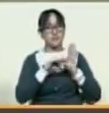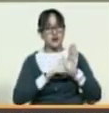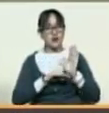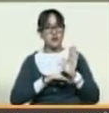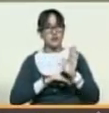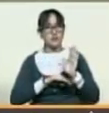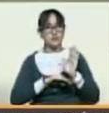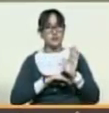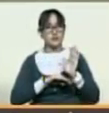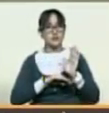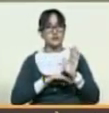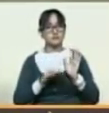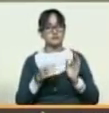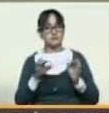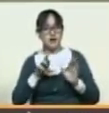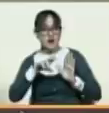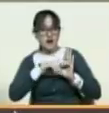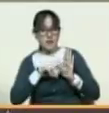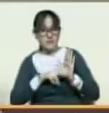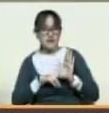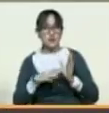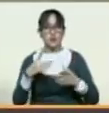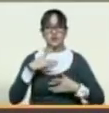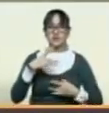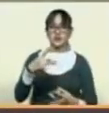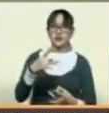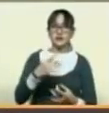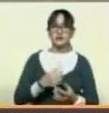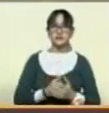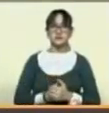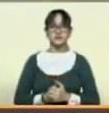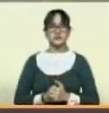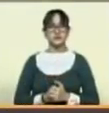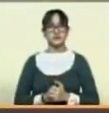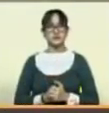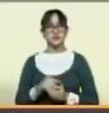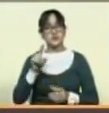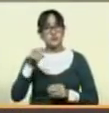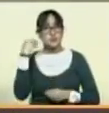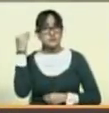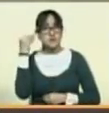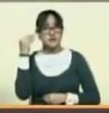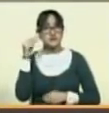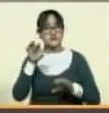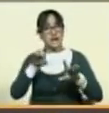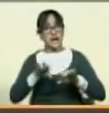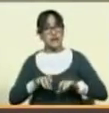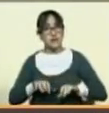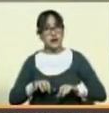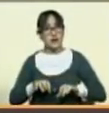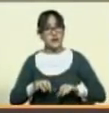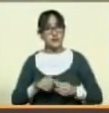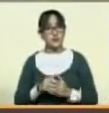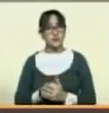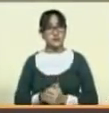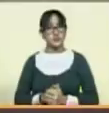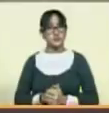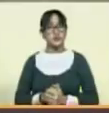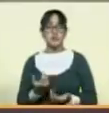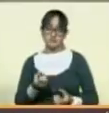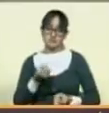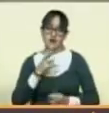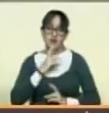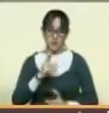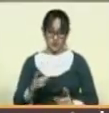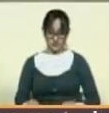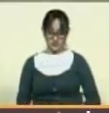sus reglamentos, a sus intereses, a lo que considere el secretario general, da su